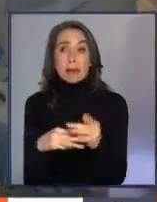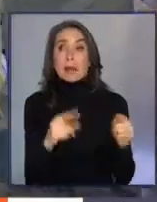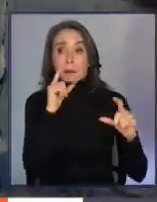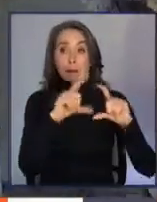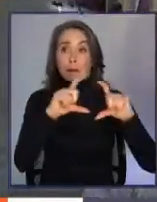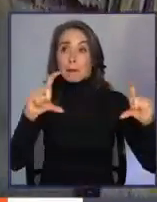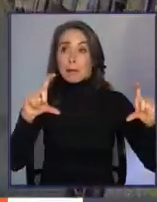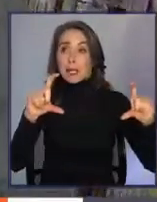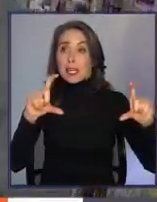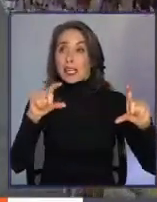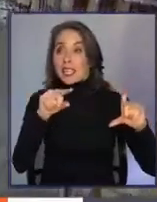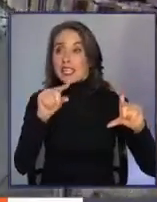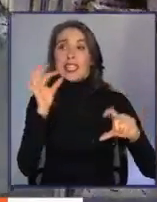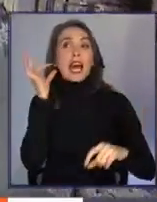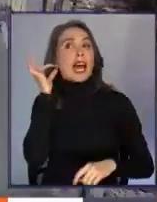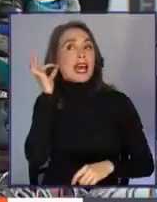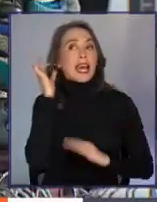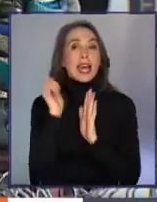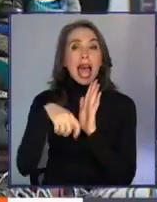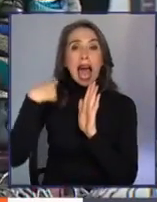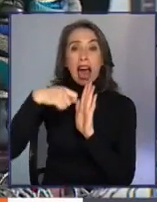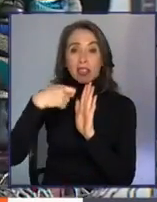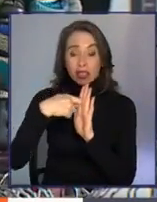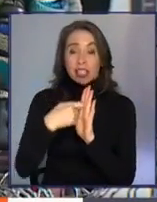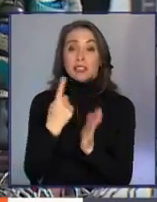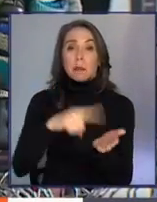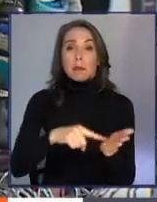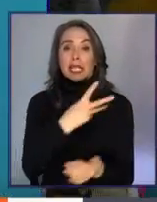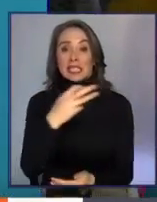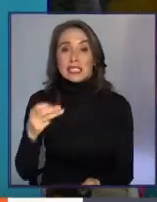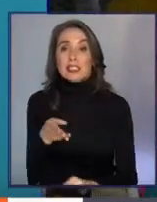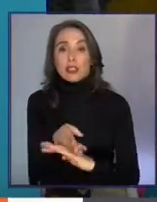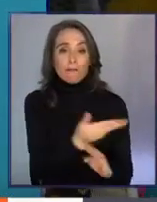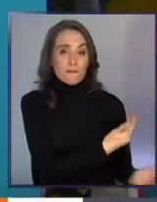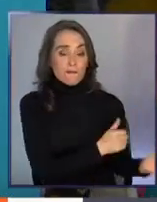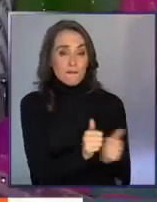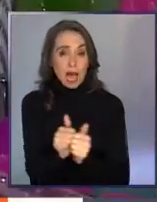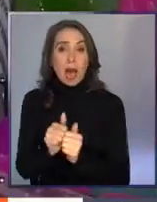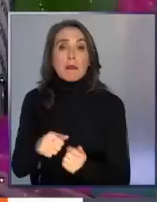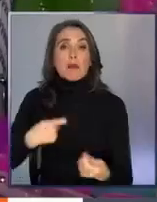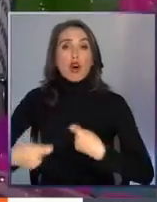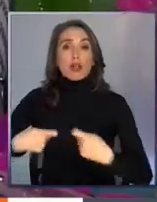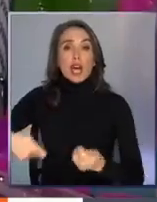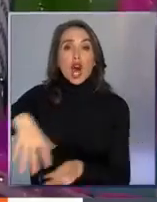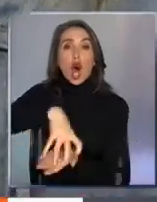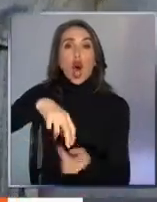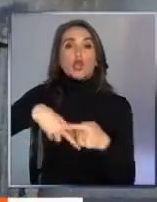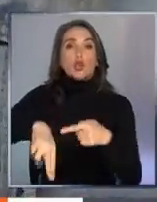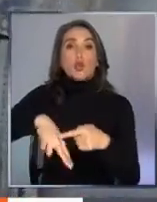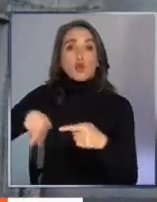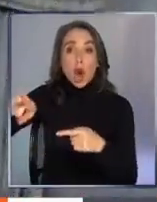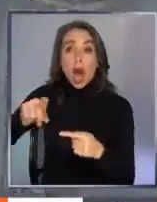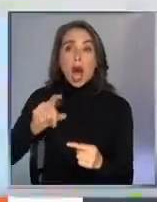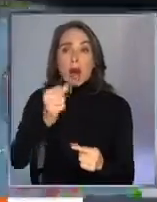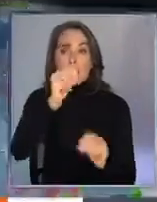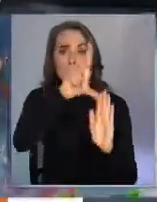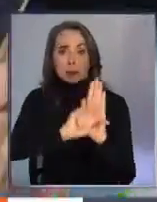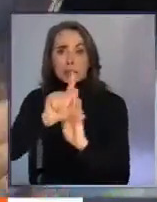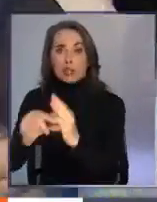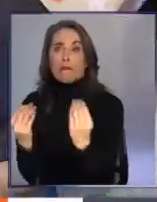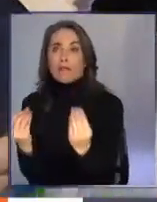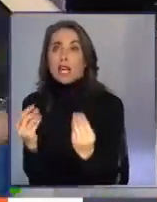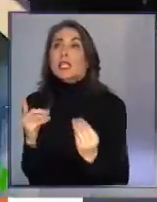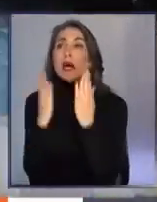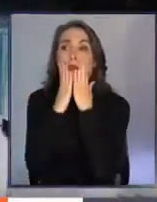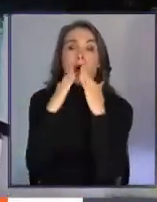de Audrey Hepburn, a 1.300. Nos llevó a la tienda Market Chest de Ñuñoa, donde encontró varias cosas convenientes. Para